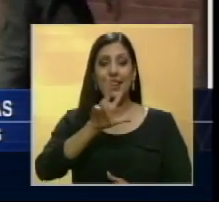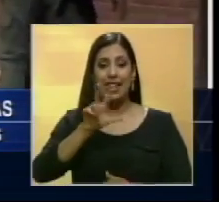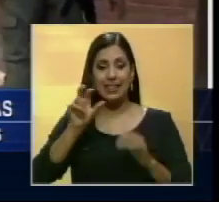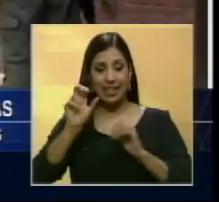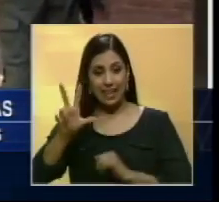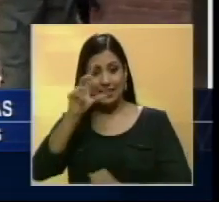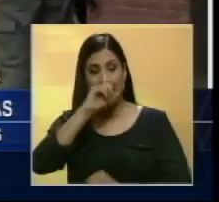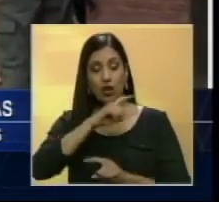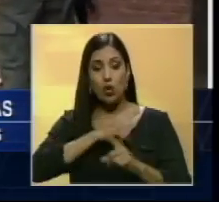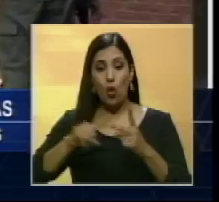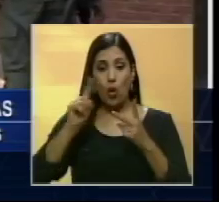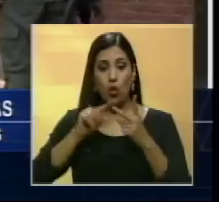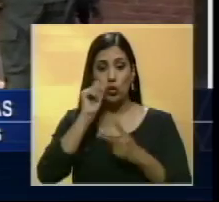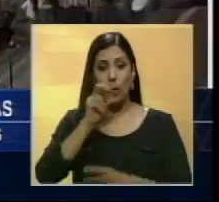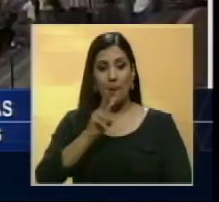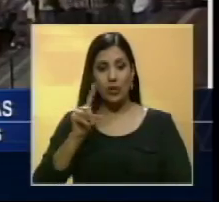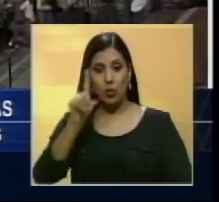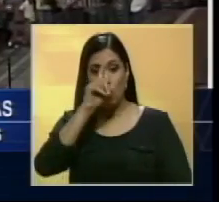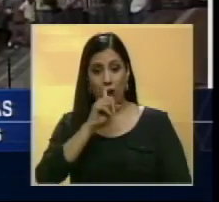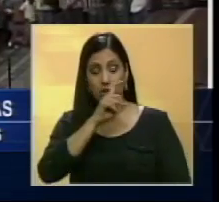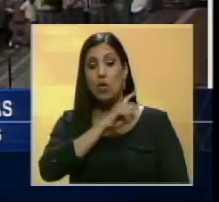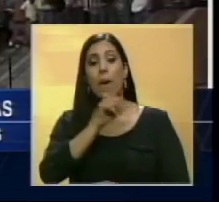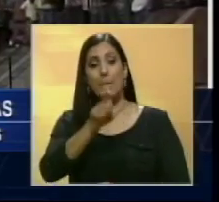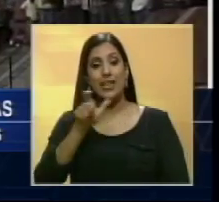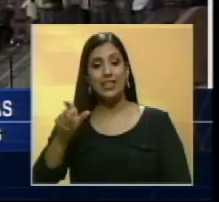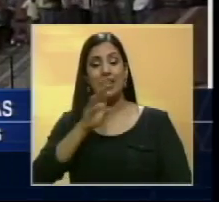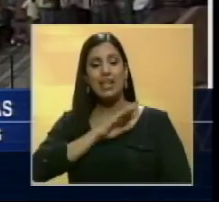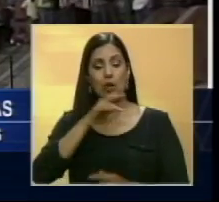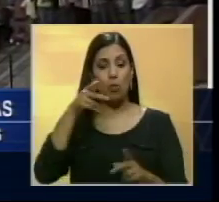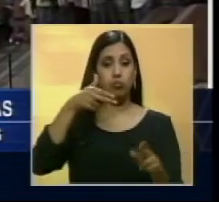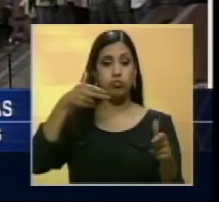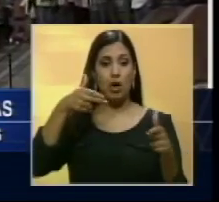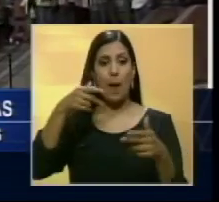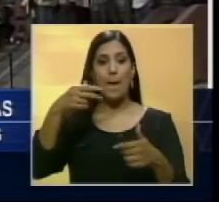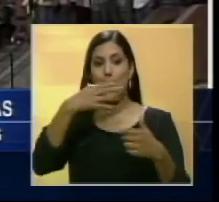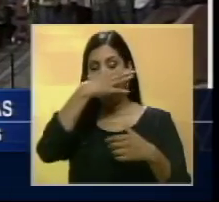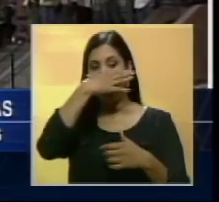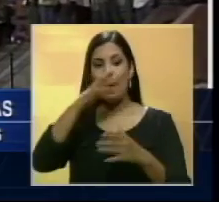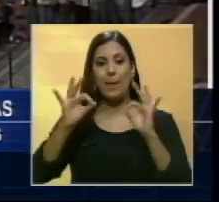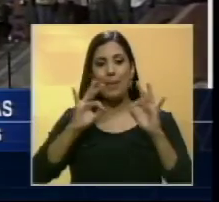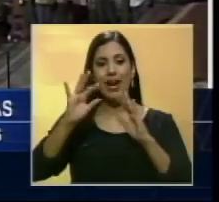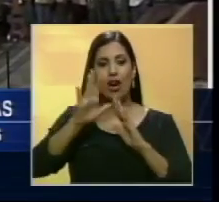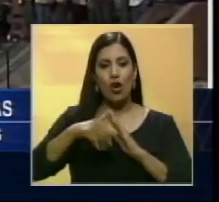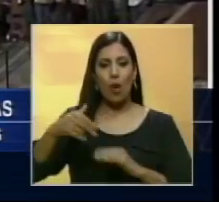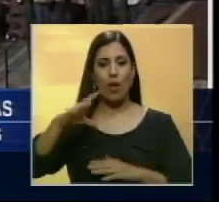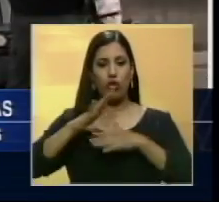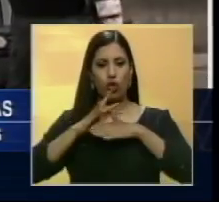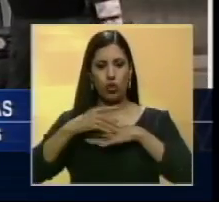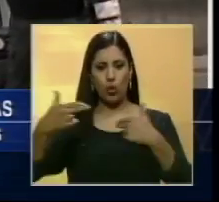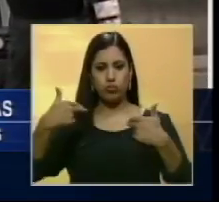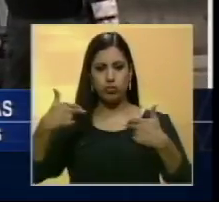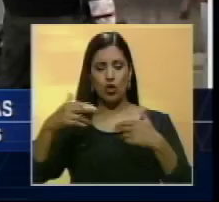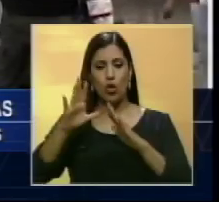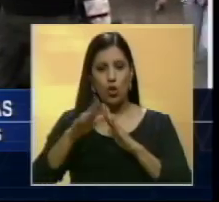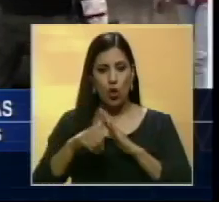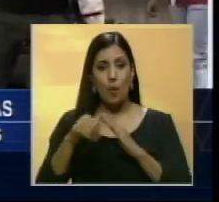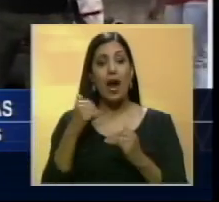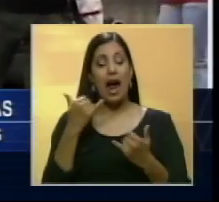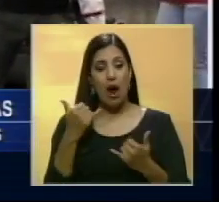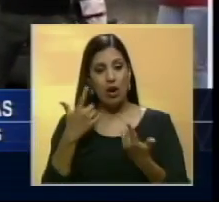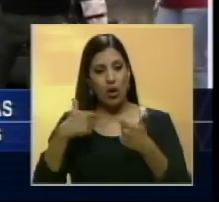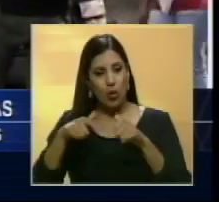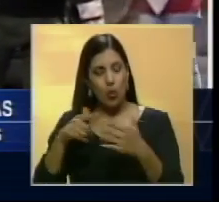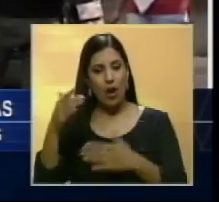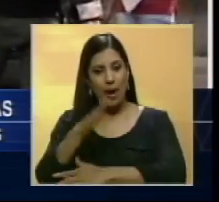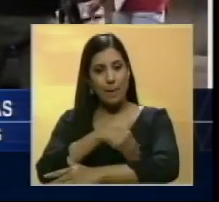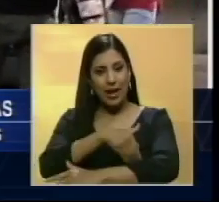y Joan José Rondón, de 21 años, quienes tenían sometido a un médico para despojarlo de sus pertenencias. El hecho ocurrió en el sector Colinas de